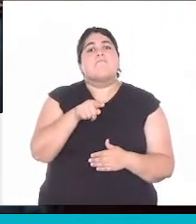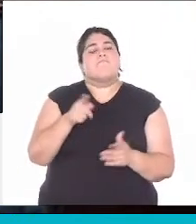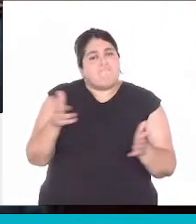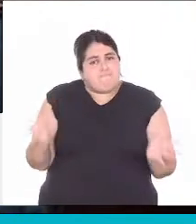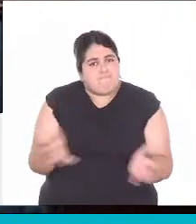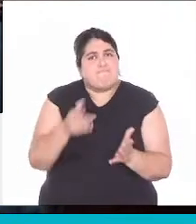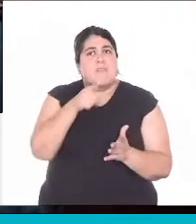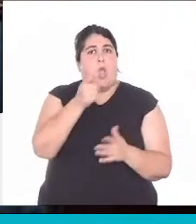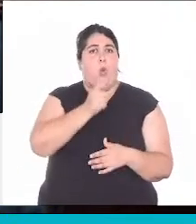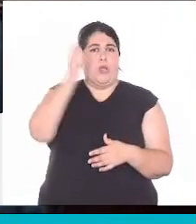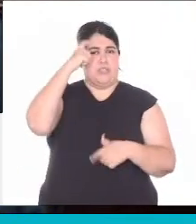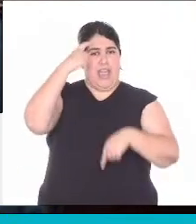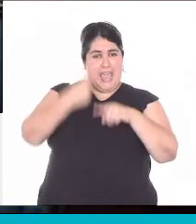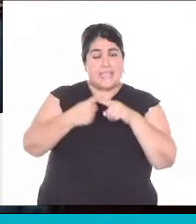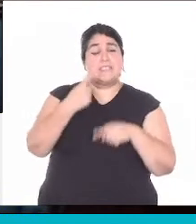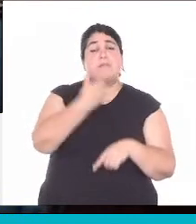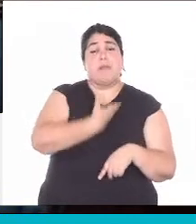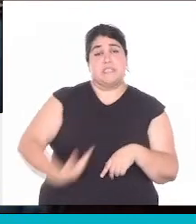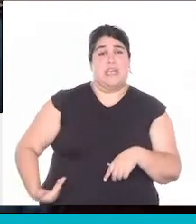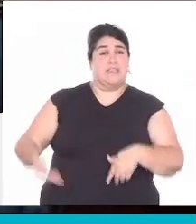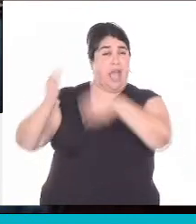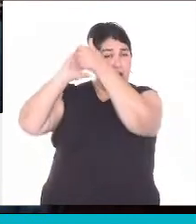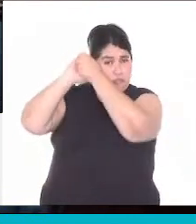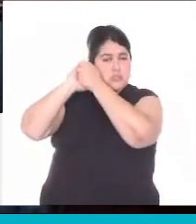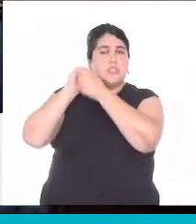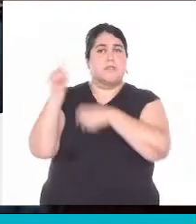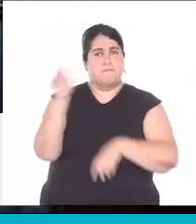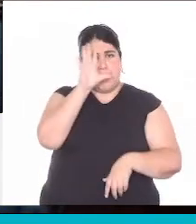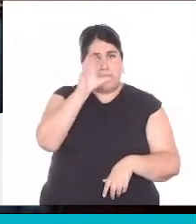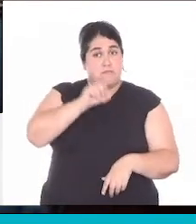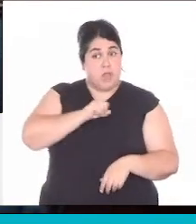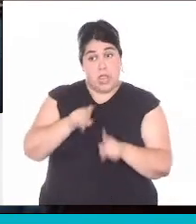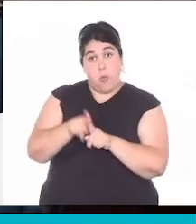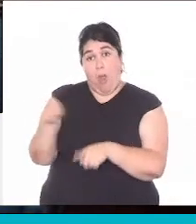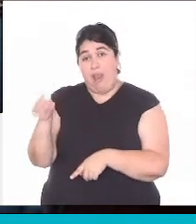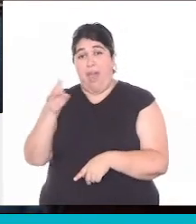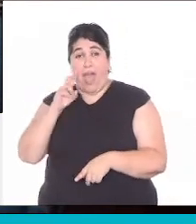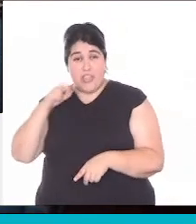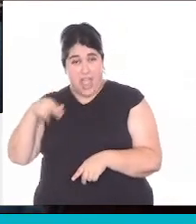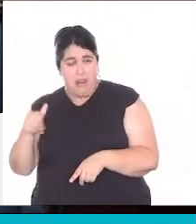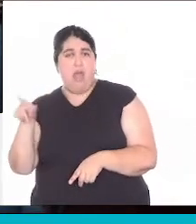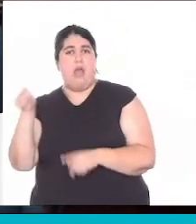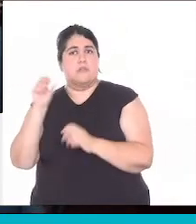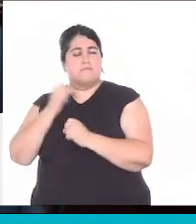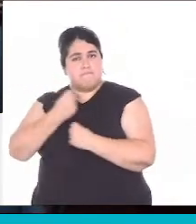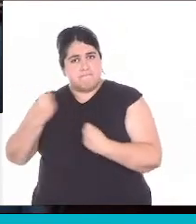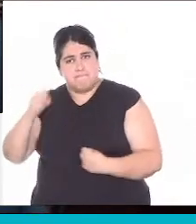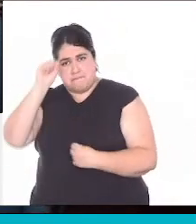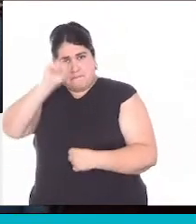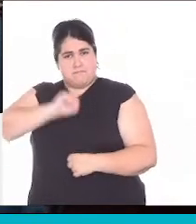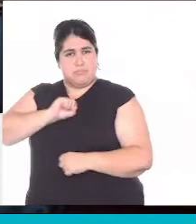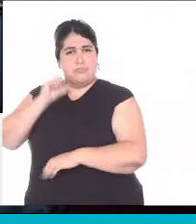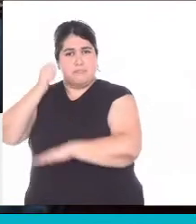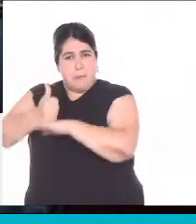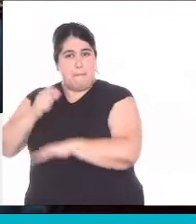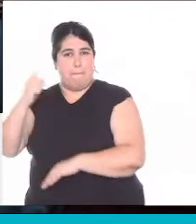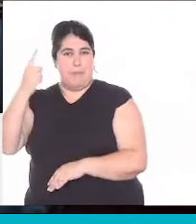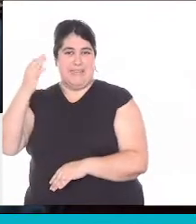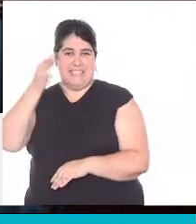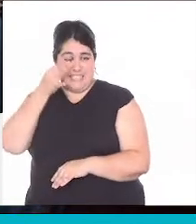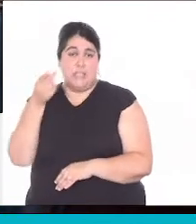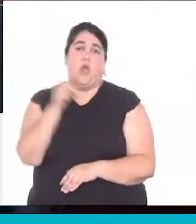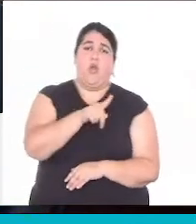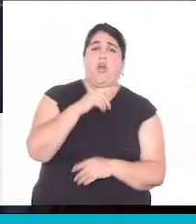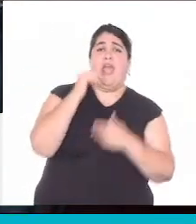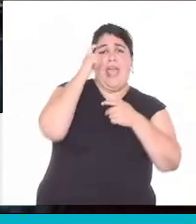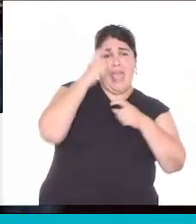fue el expresidente Raúl Alfonsín, que tuvo la valentía, así como Adriana tuvo la valentía de ser la primer testigo, el